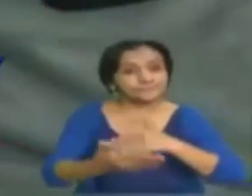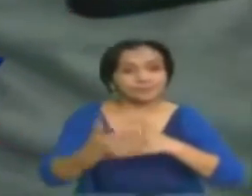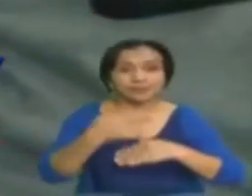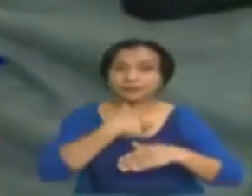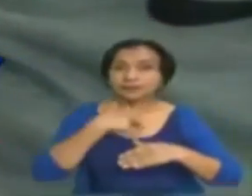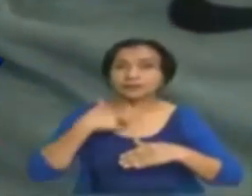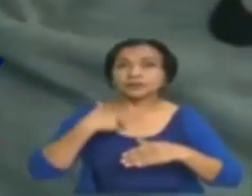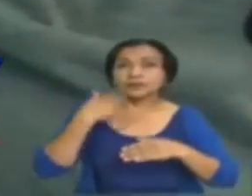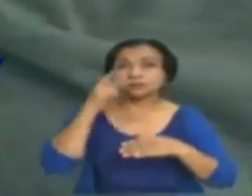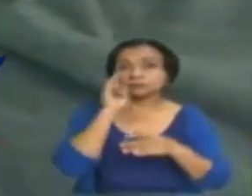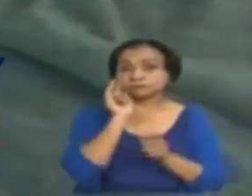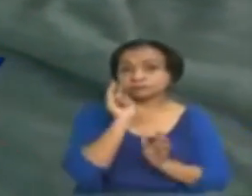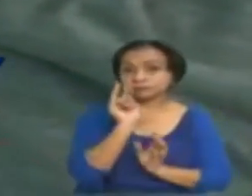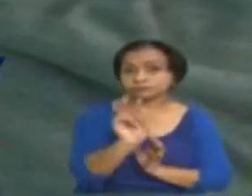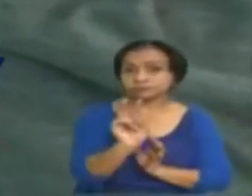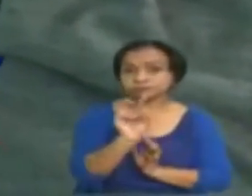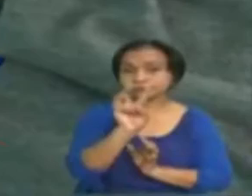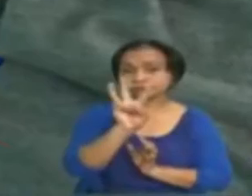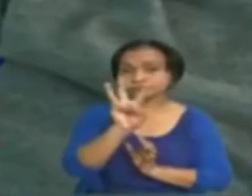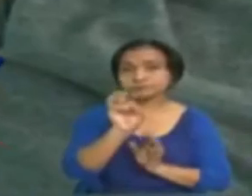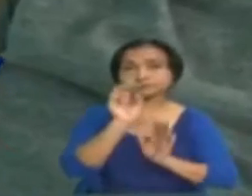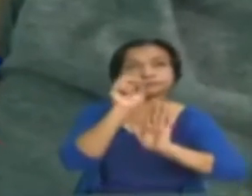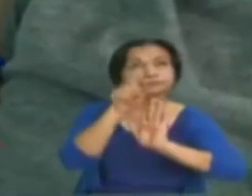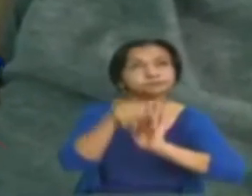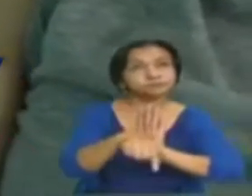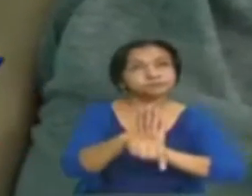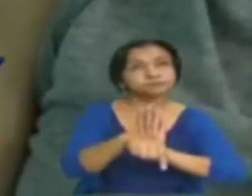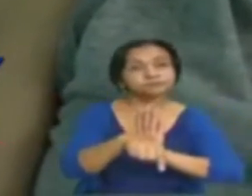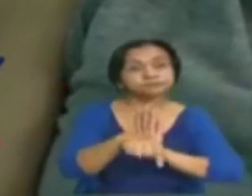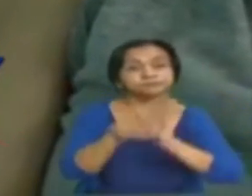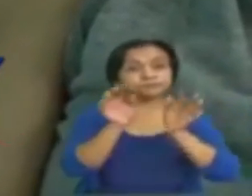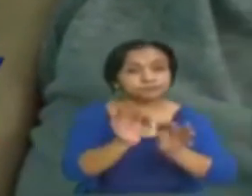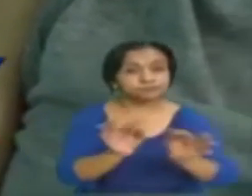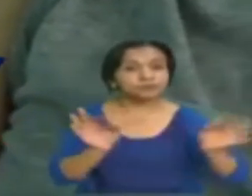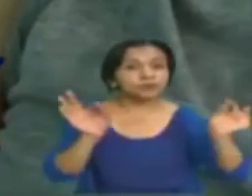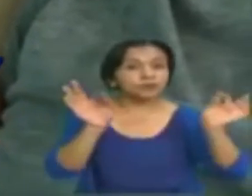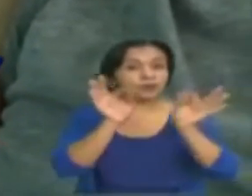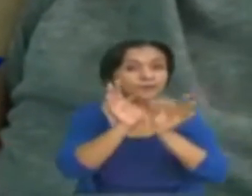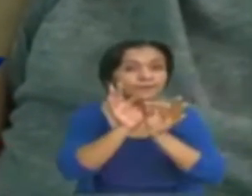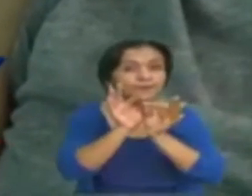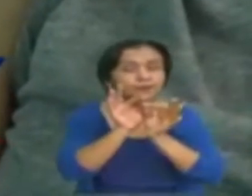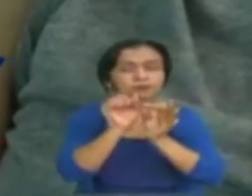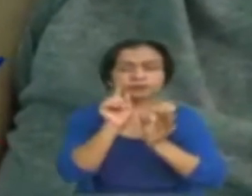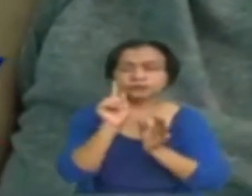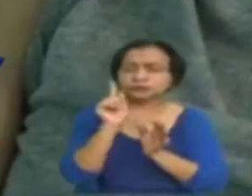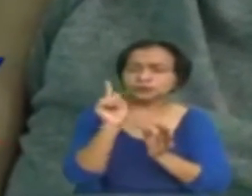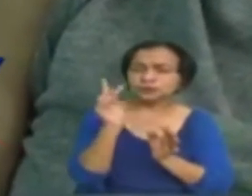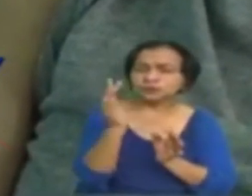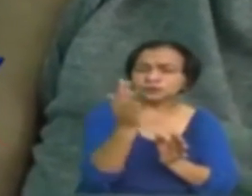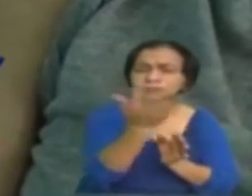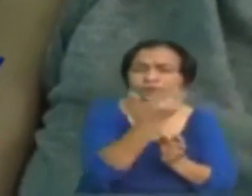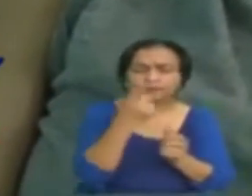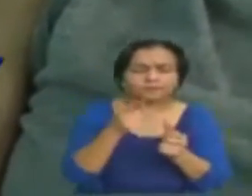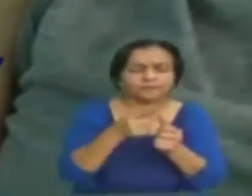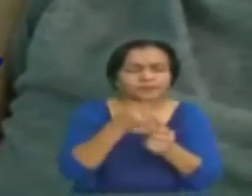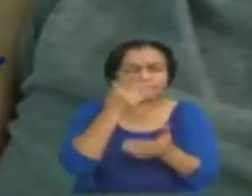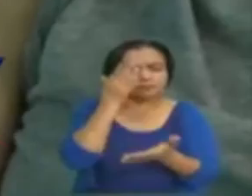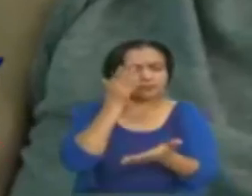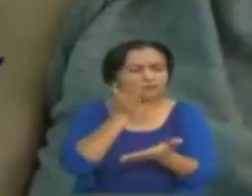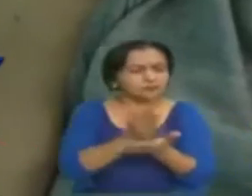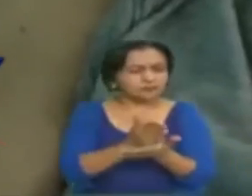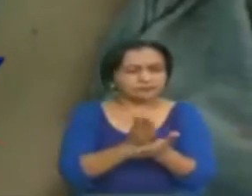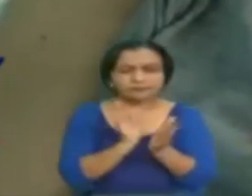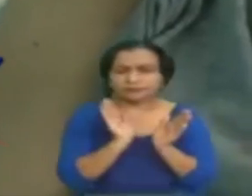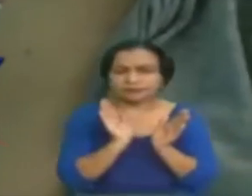María Echavarría, segunda dosis a las 8 de la mañana. San Rafael del Norte, Hospital Primario Fray Odorico de